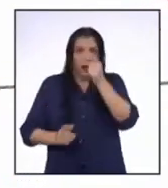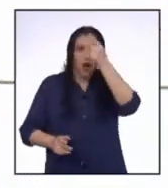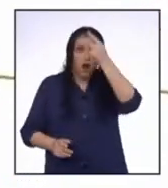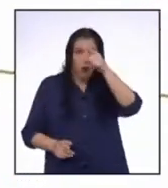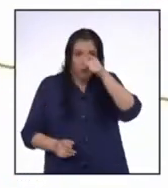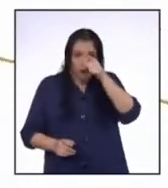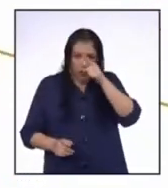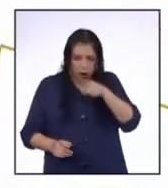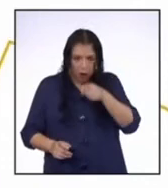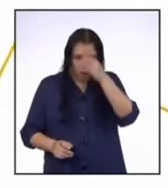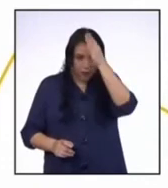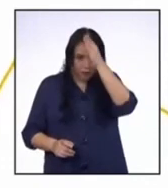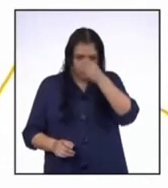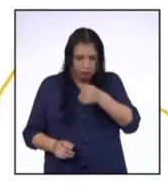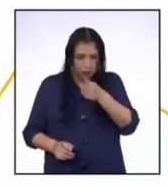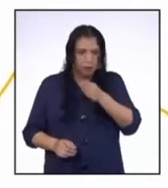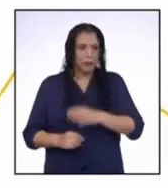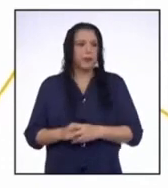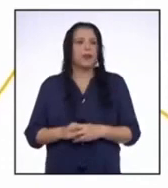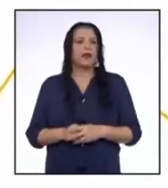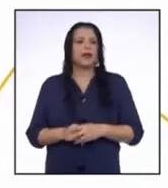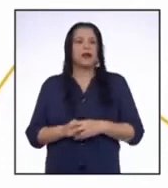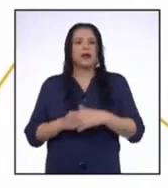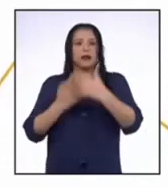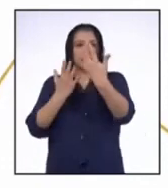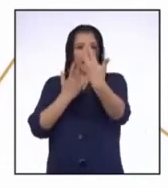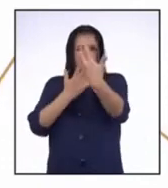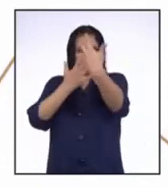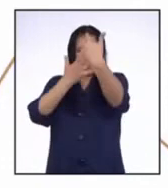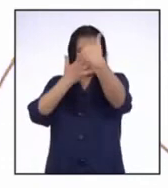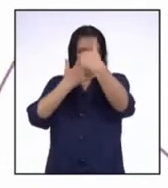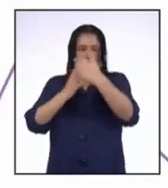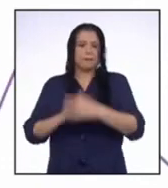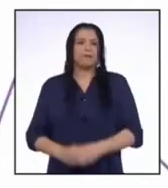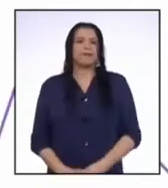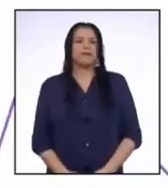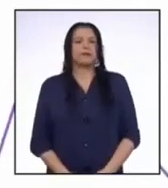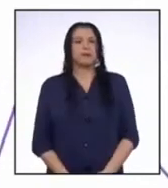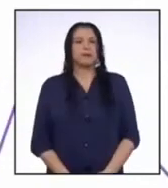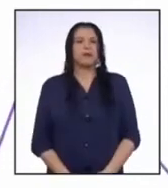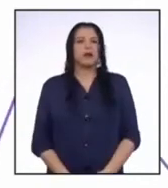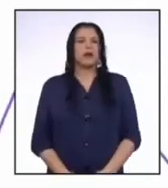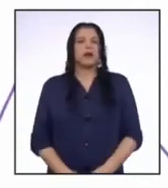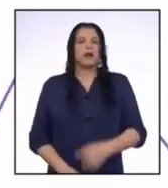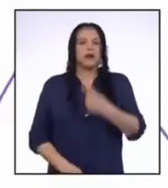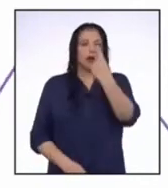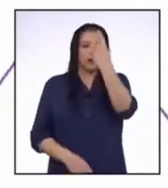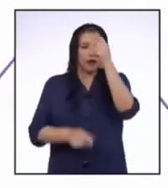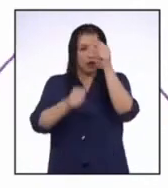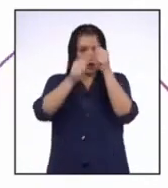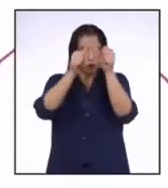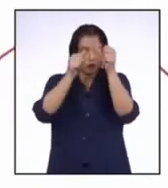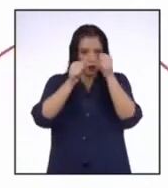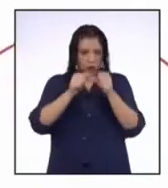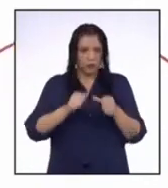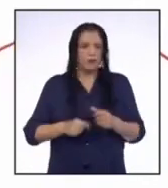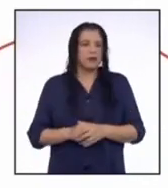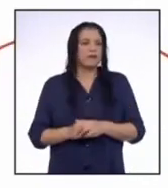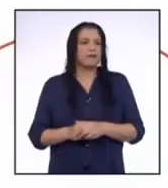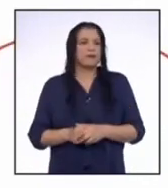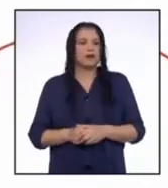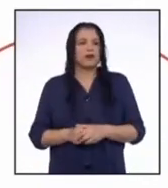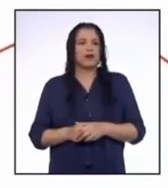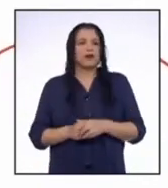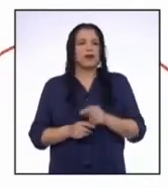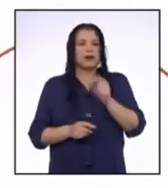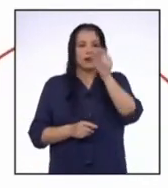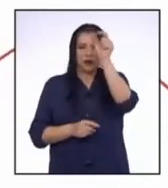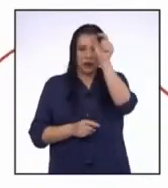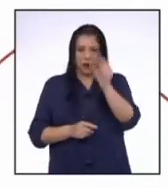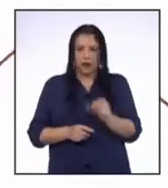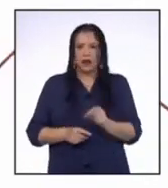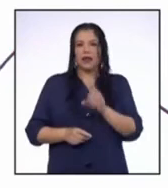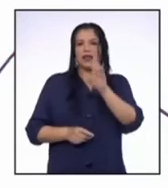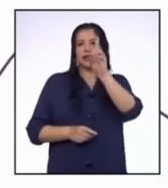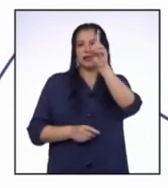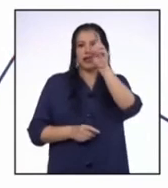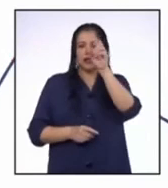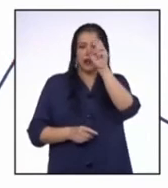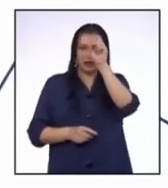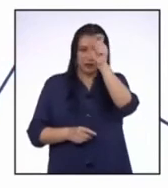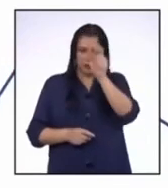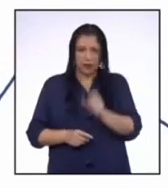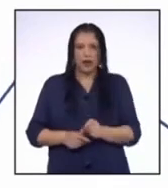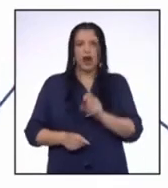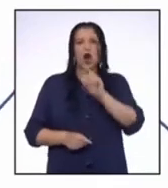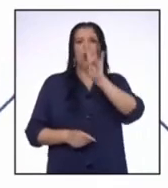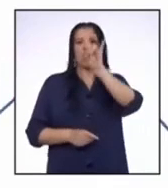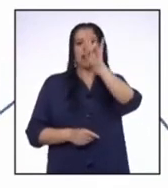alineada verticalmente, haciendo coincidir las partes enteras y las partes decimales de cada número. Decena con decena, unidades con unidades,